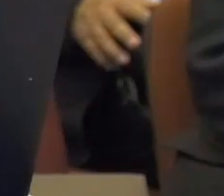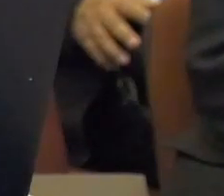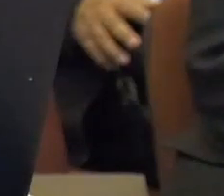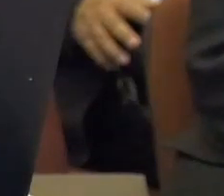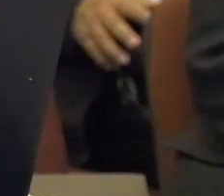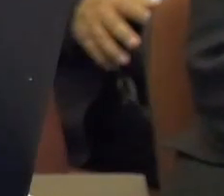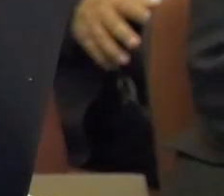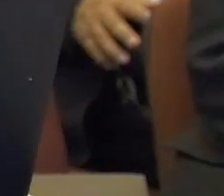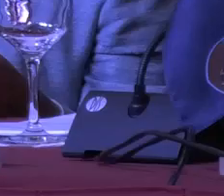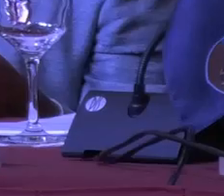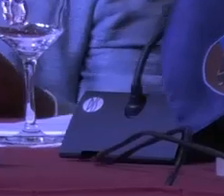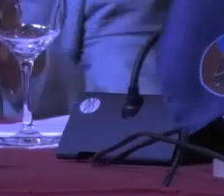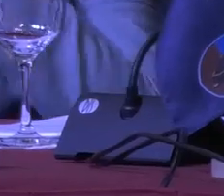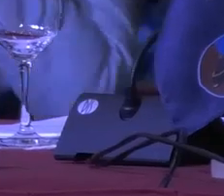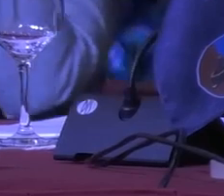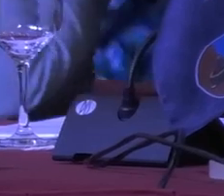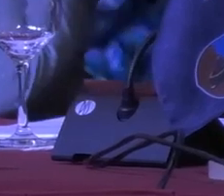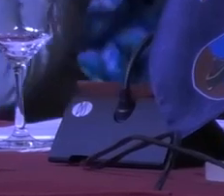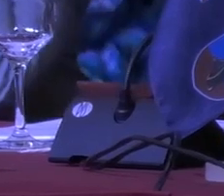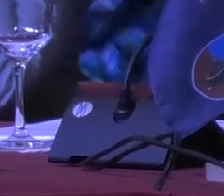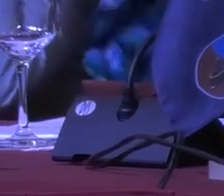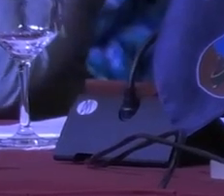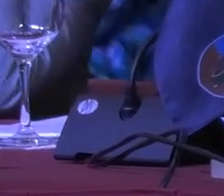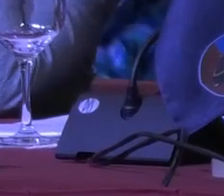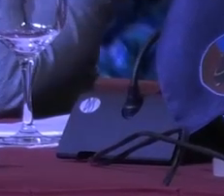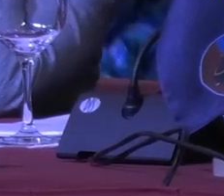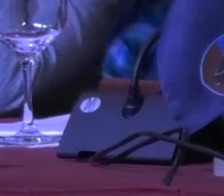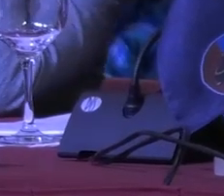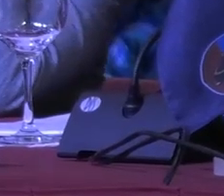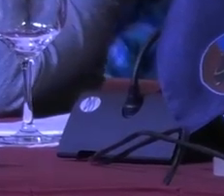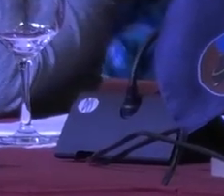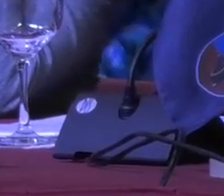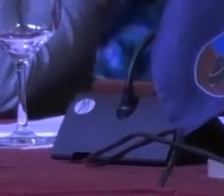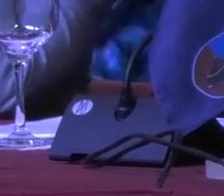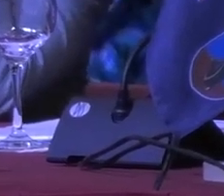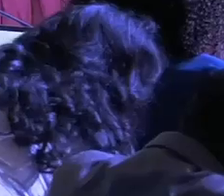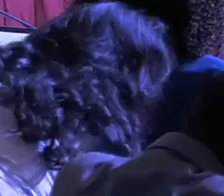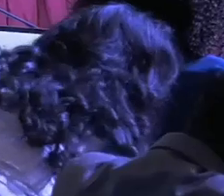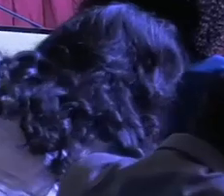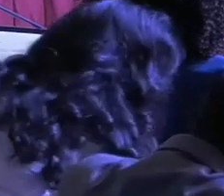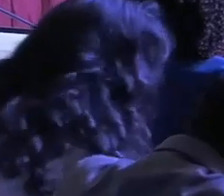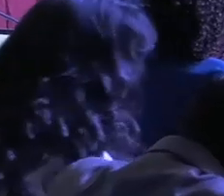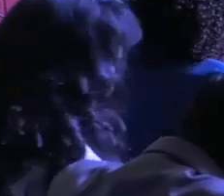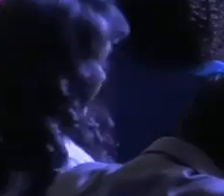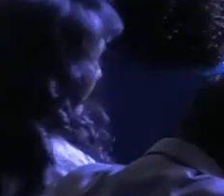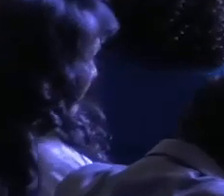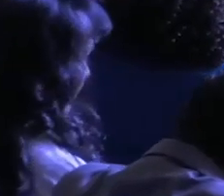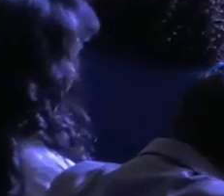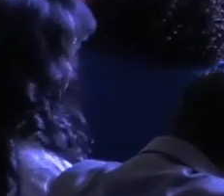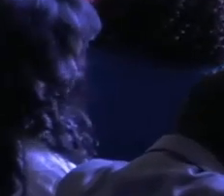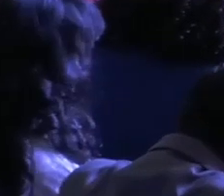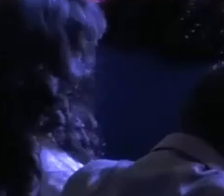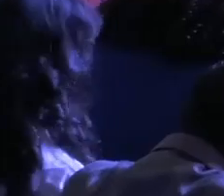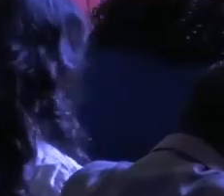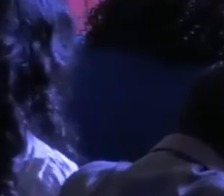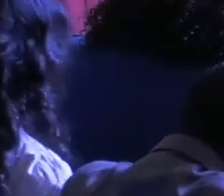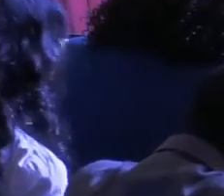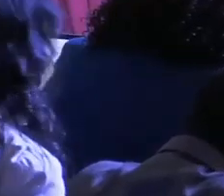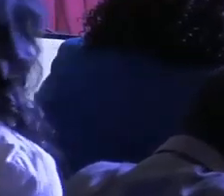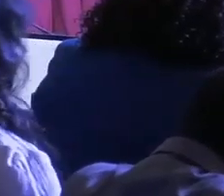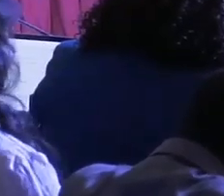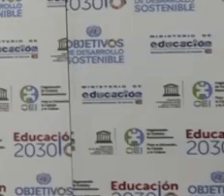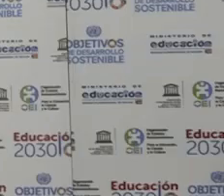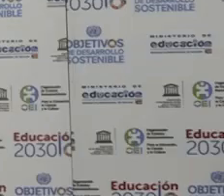formación permanente de los docentes, pero también es estabilidad laboral y derechos laborales, especialmente